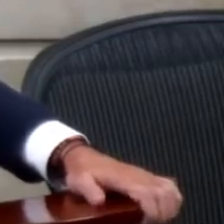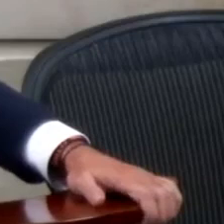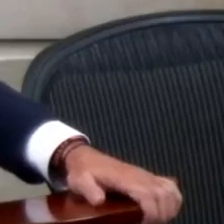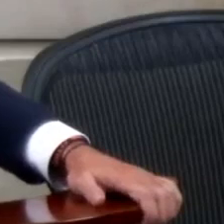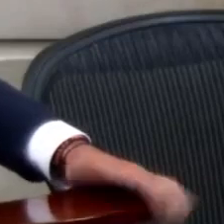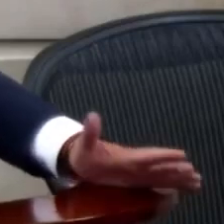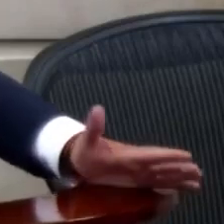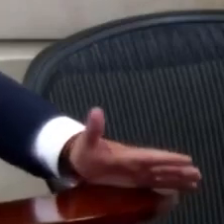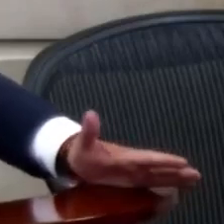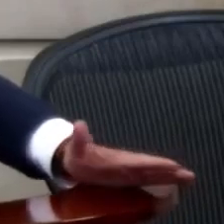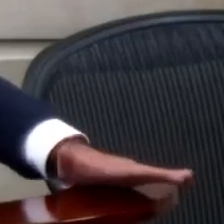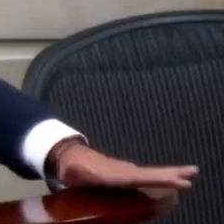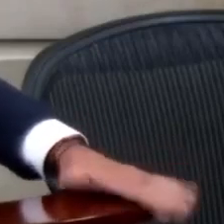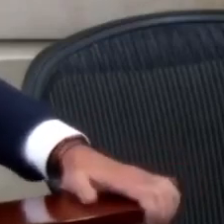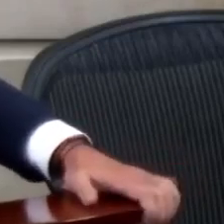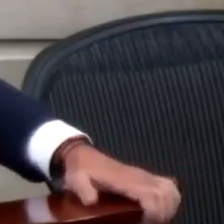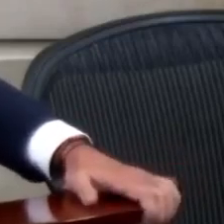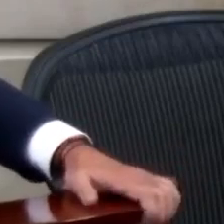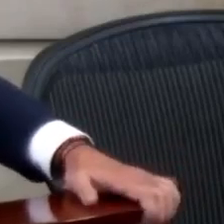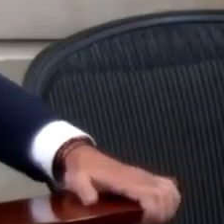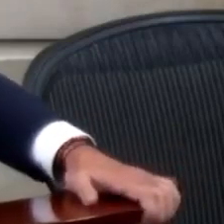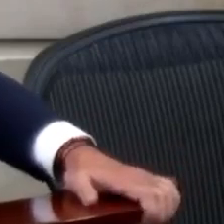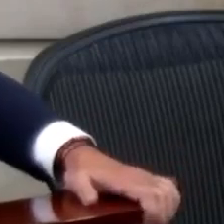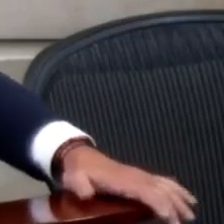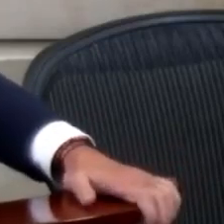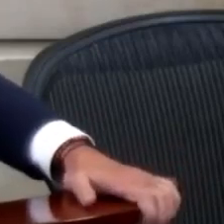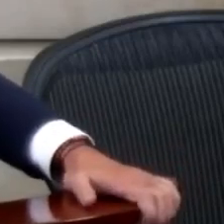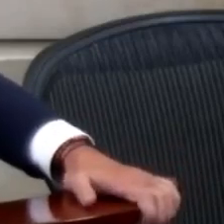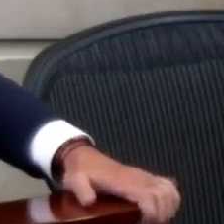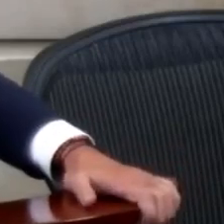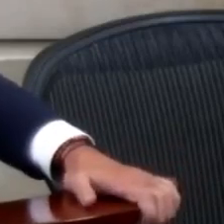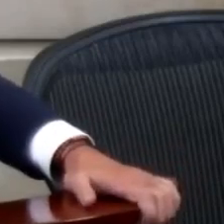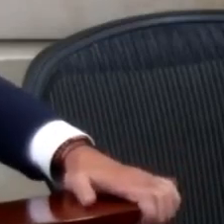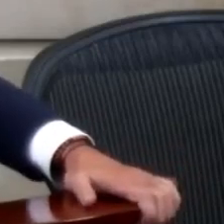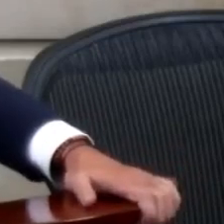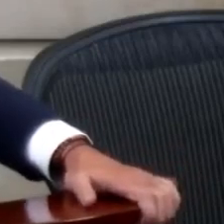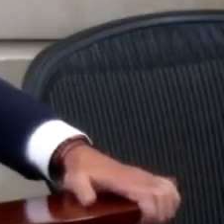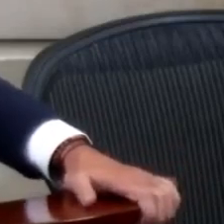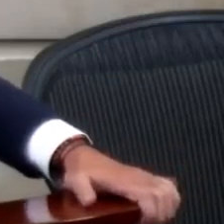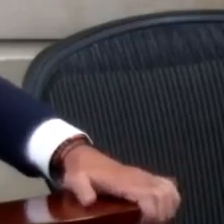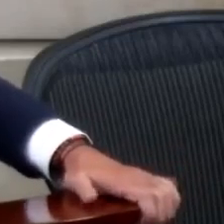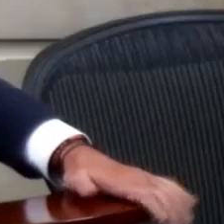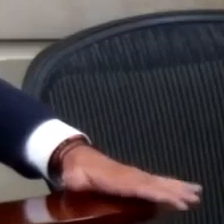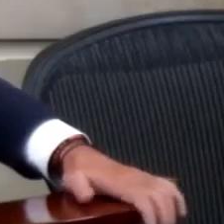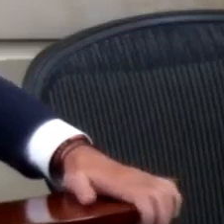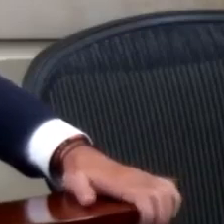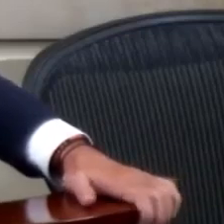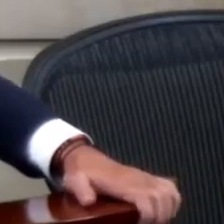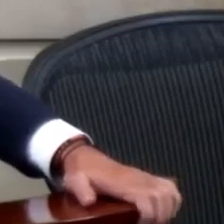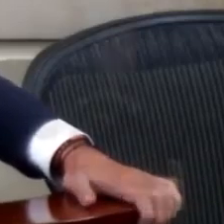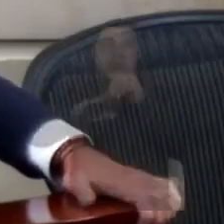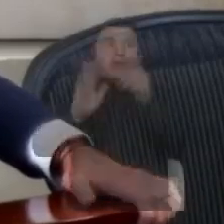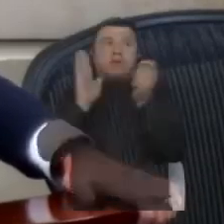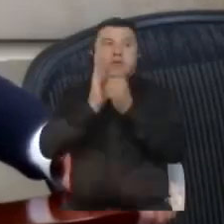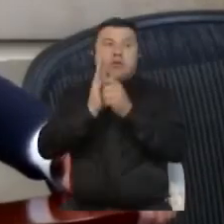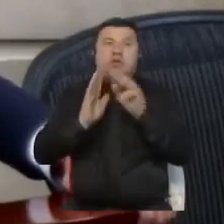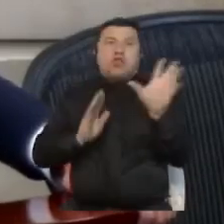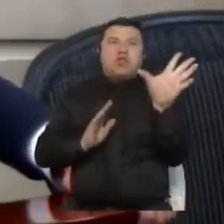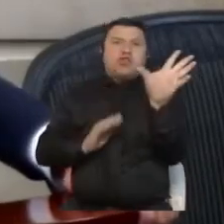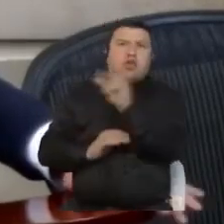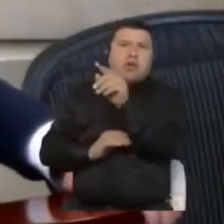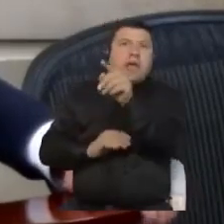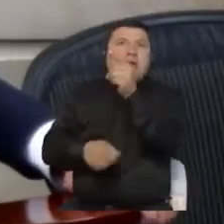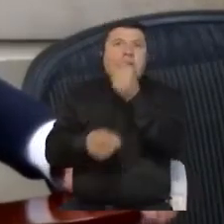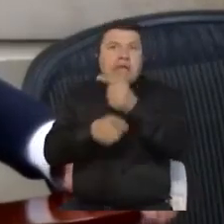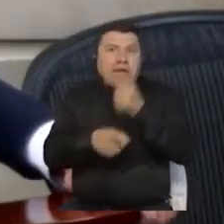elementos simples a mi juicio que implican ponderado y comunicar es todo lo que